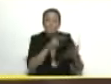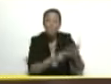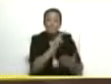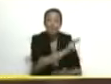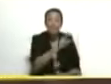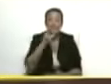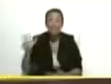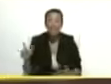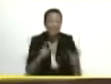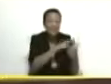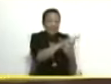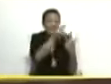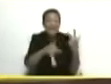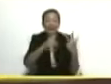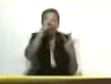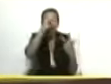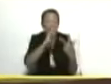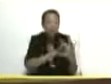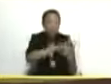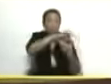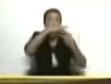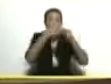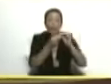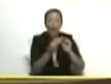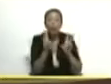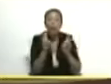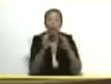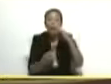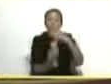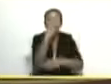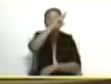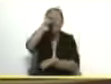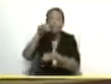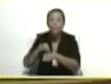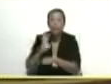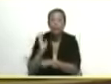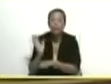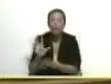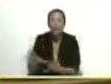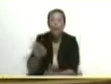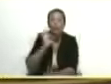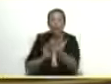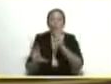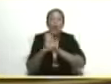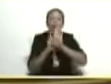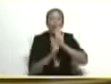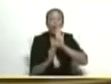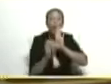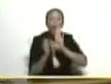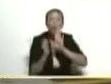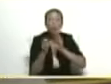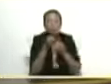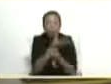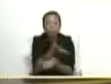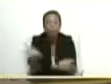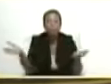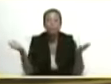2023, 3 años... la llegada de esta nueva Asamblea Nacional electa constitucionalmente para el pueblo.